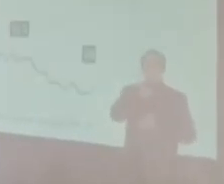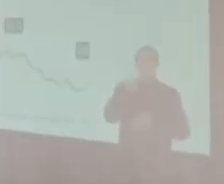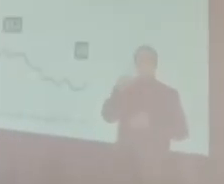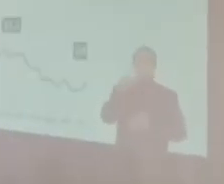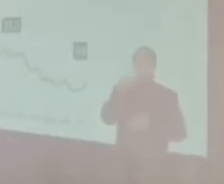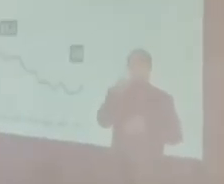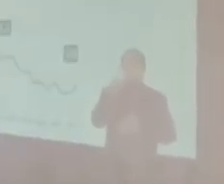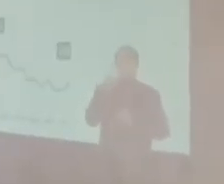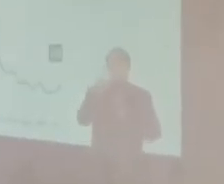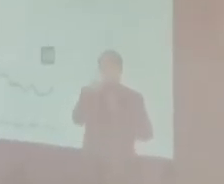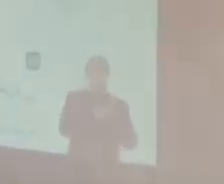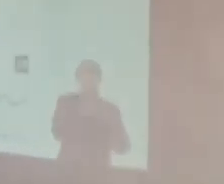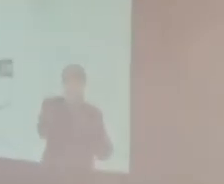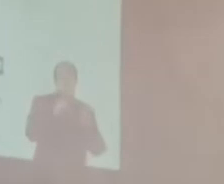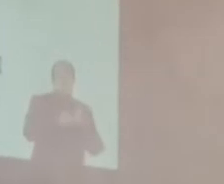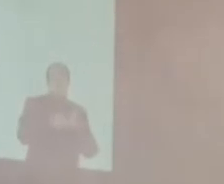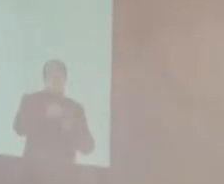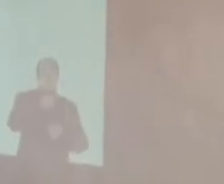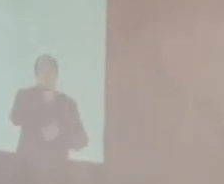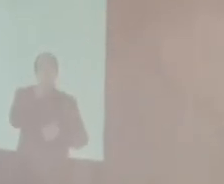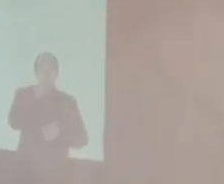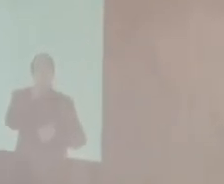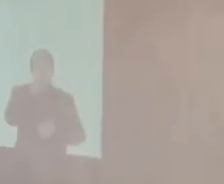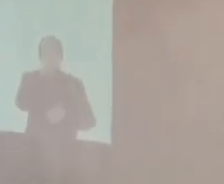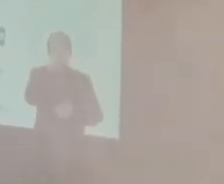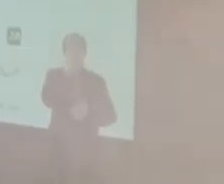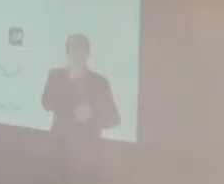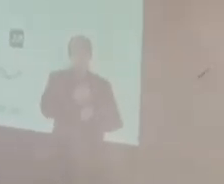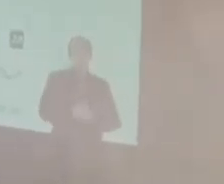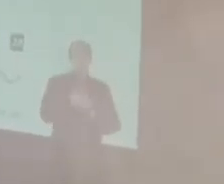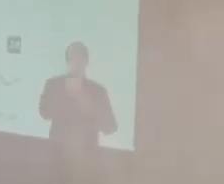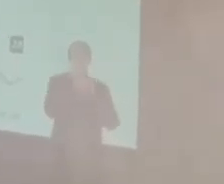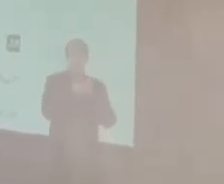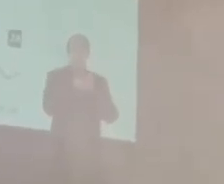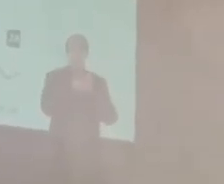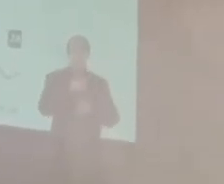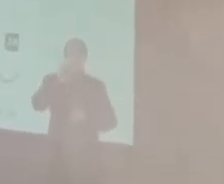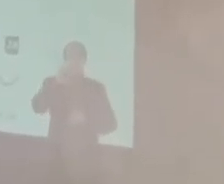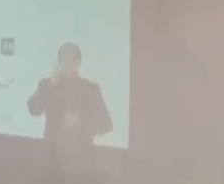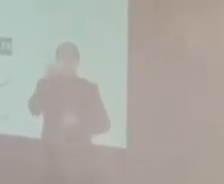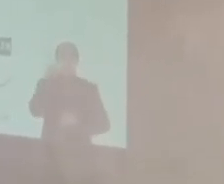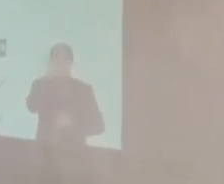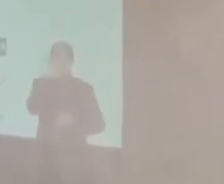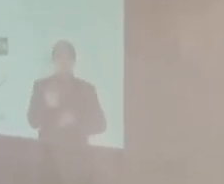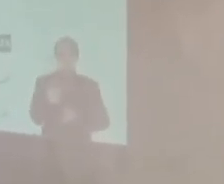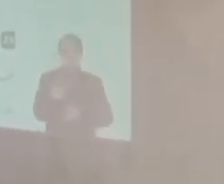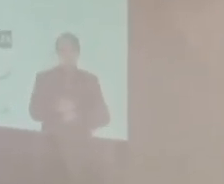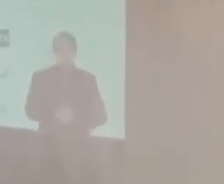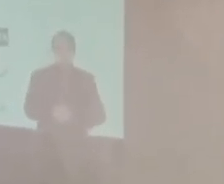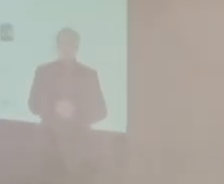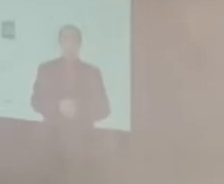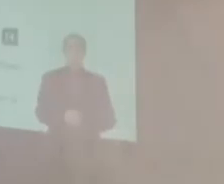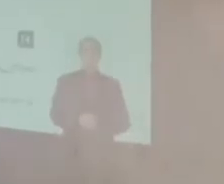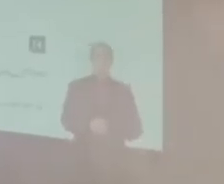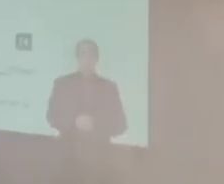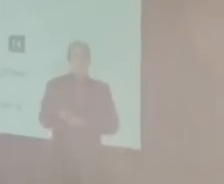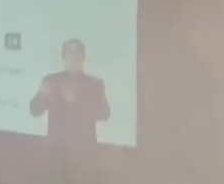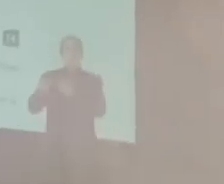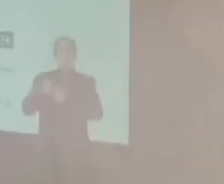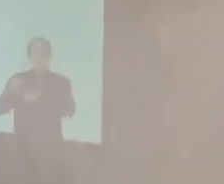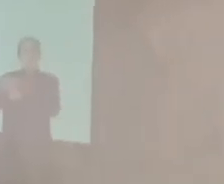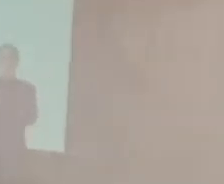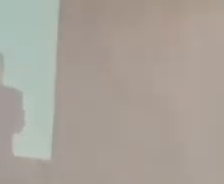1.653 a 3.364, una reducción del 49%. Robo de